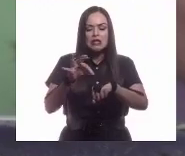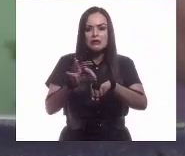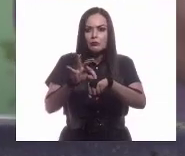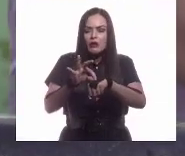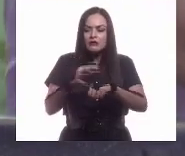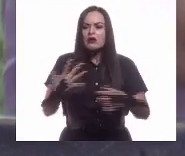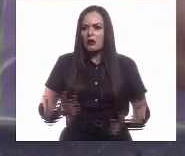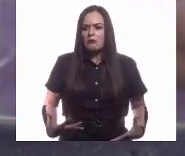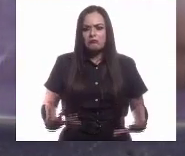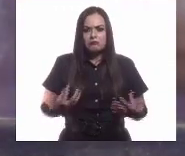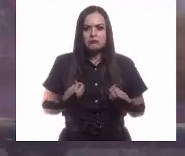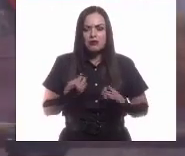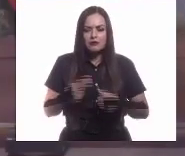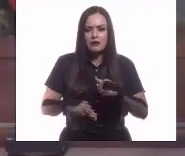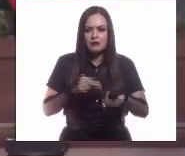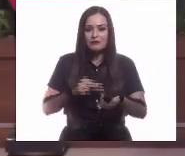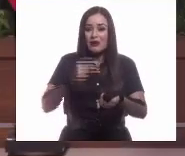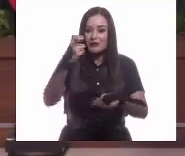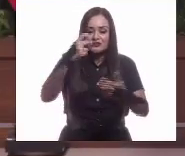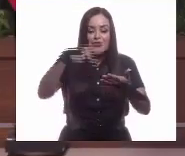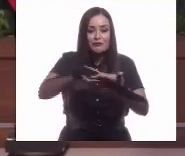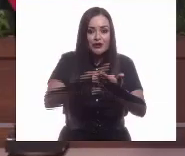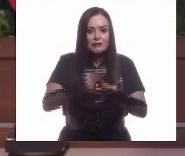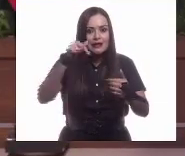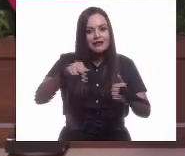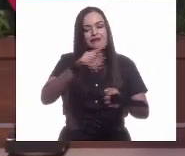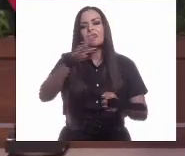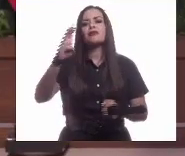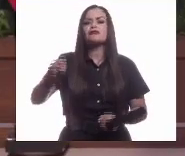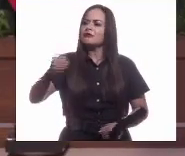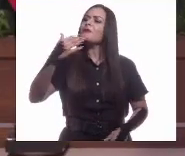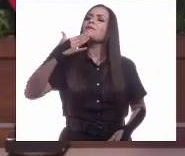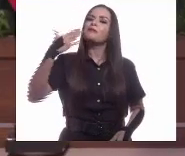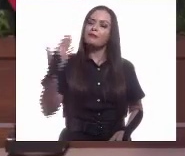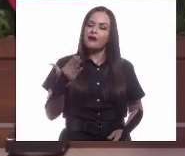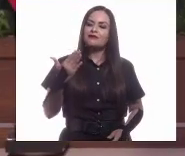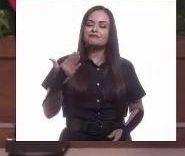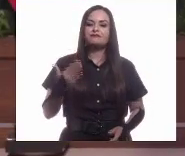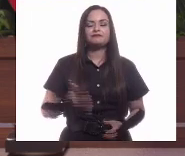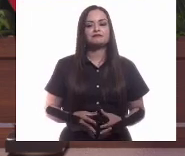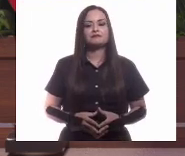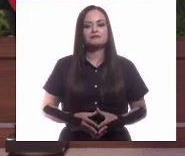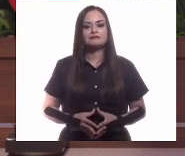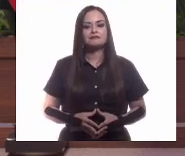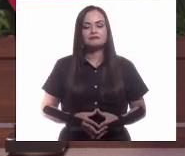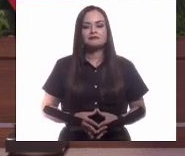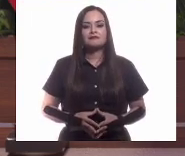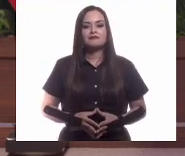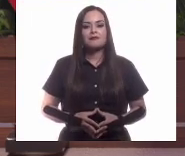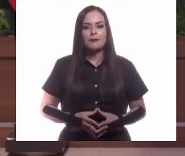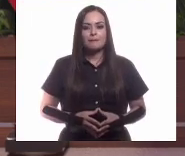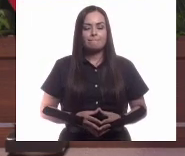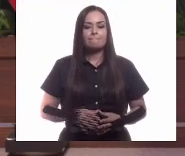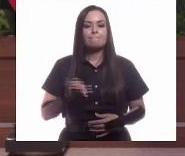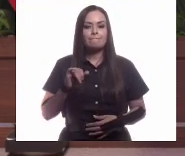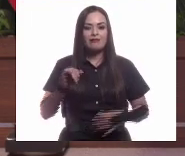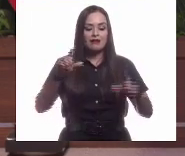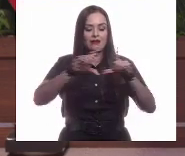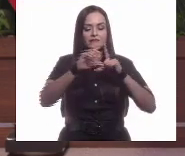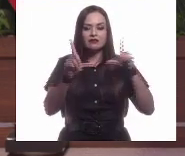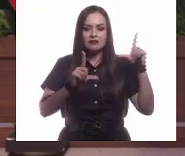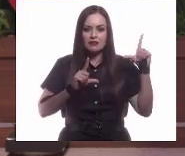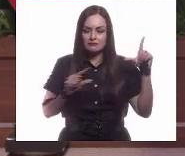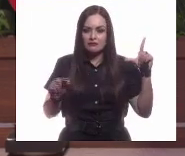por lo que el programa en Baja California Sur es ya sustentable. Solo para ponerlo en contexto, mientras en el país